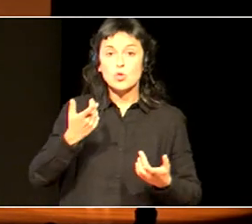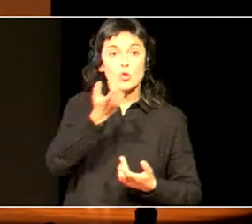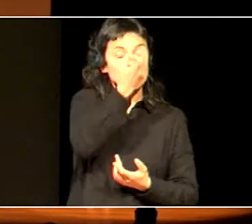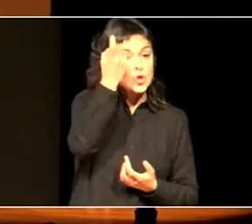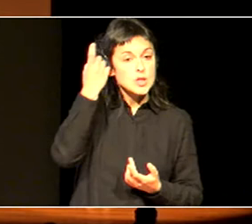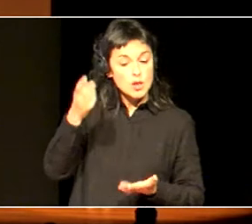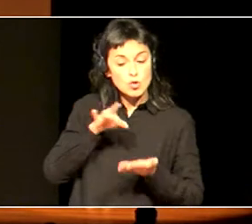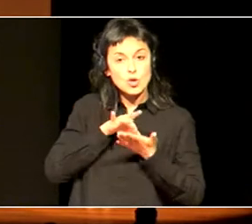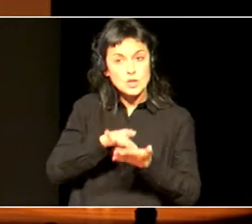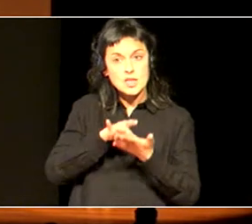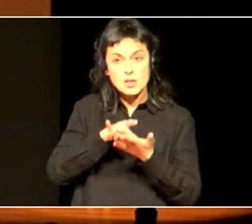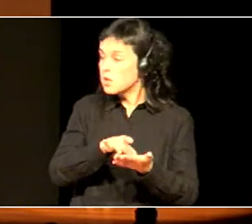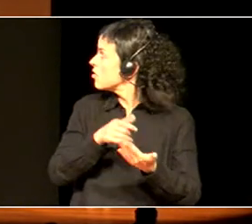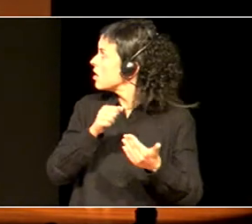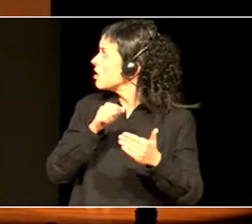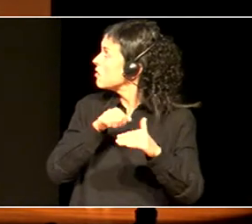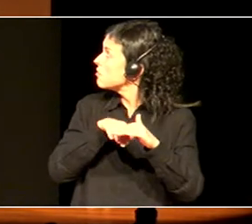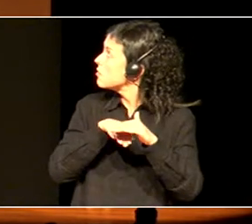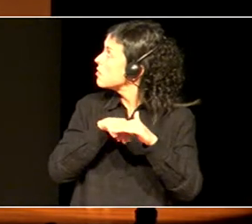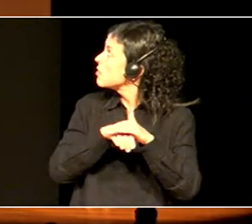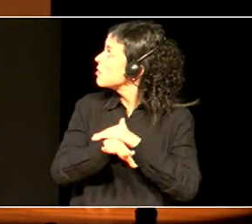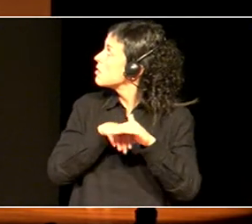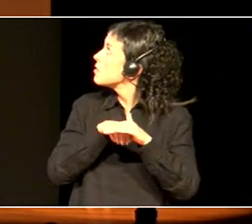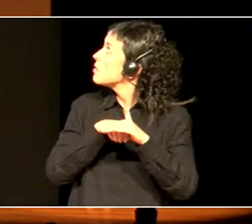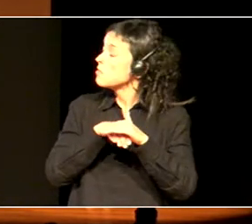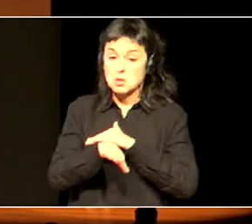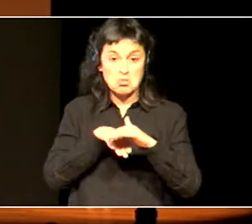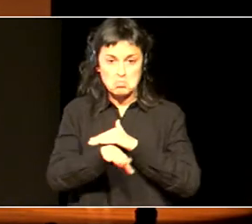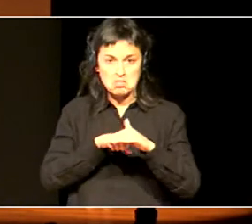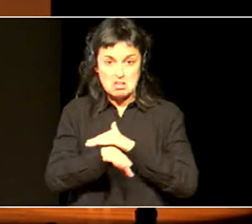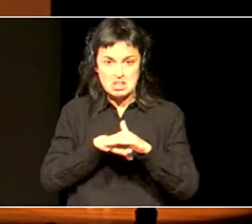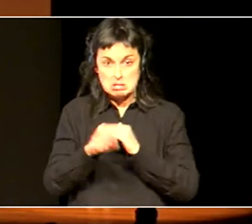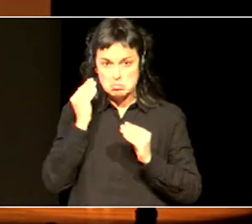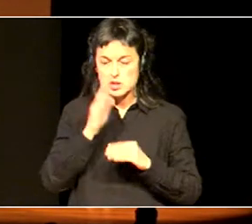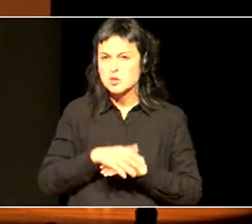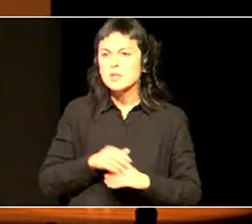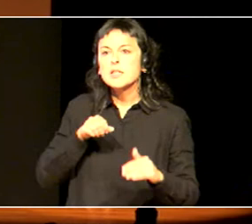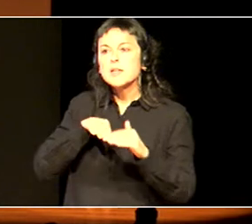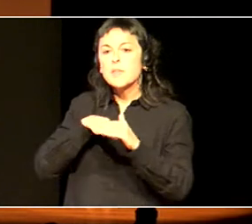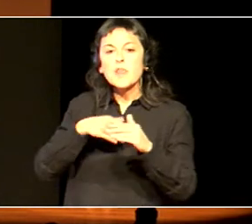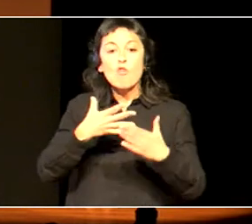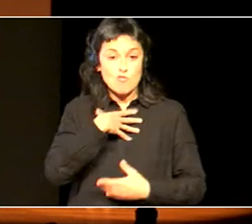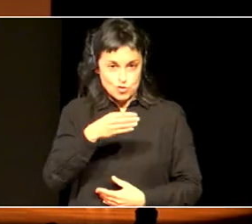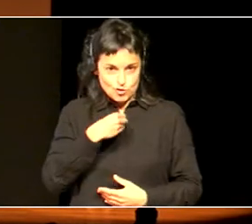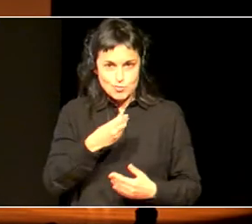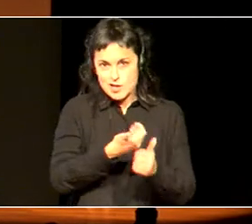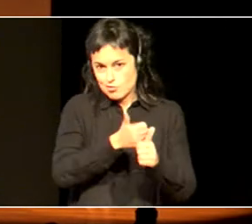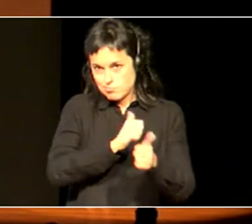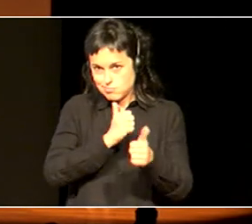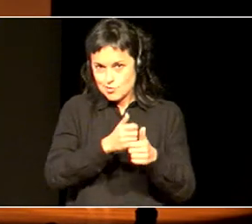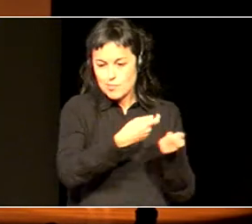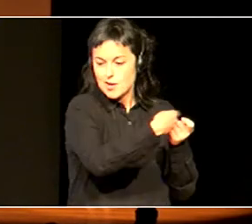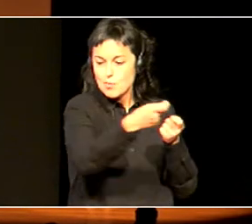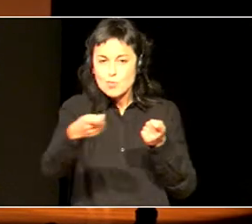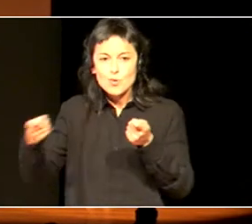alumnos del instituto. Estamos hablando de un instituto donde hay más de 800 alumnos. La gestión de las fotocopias para los alumnos la